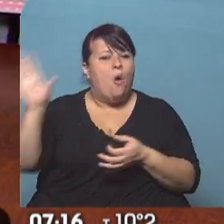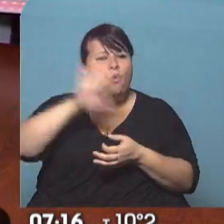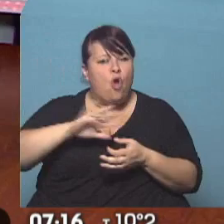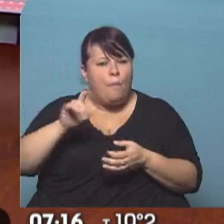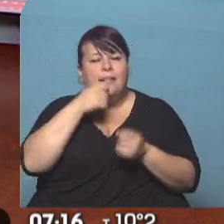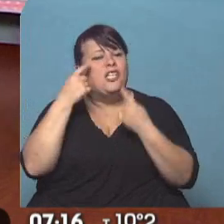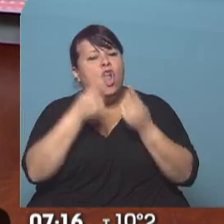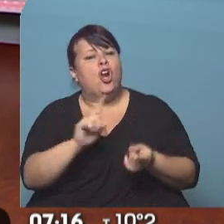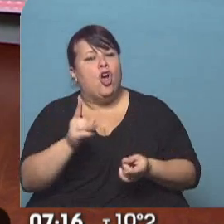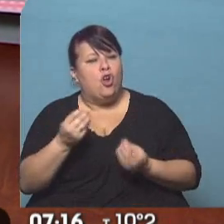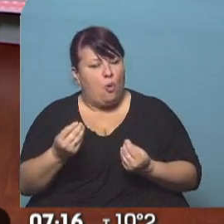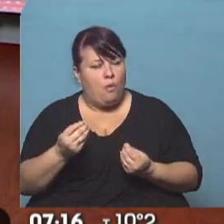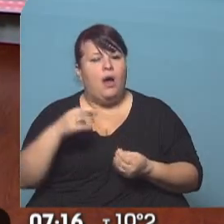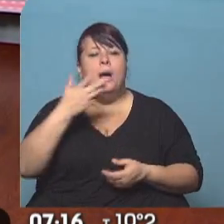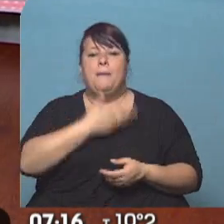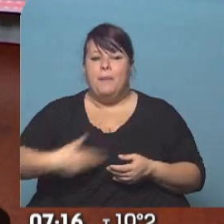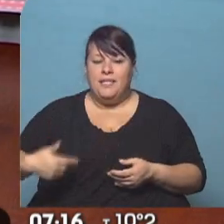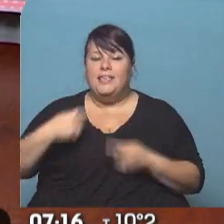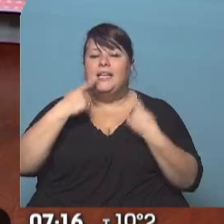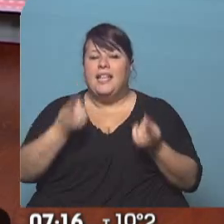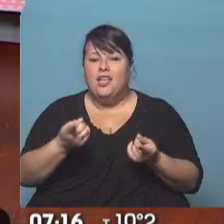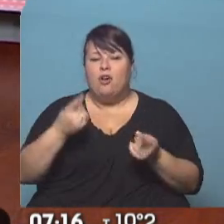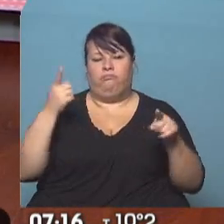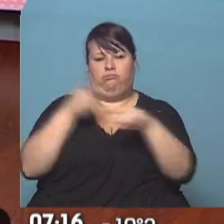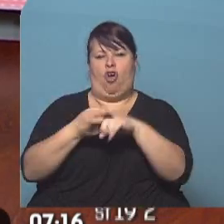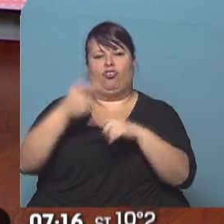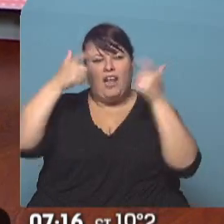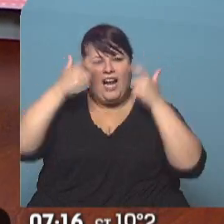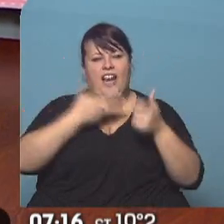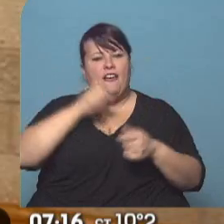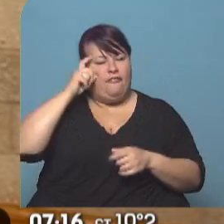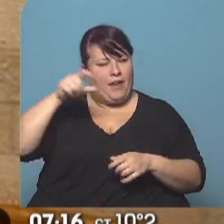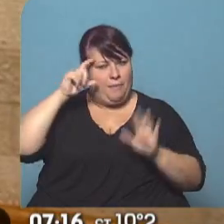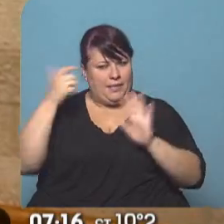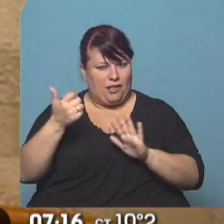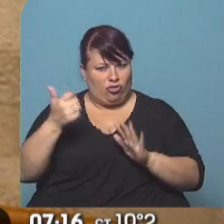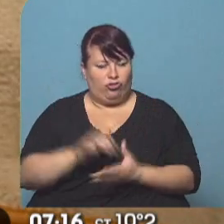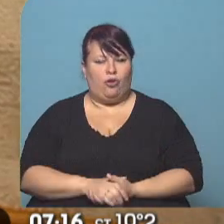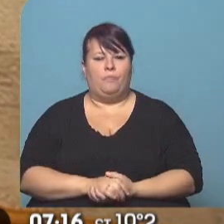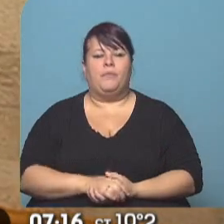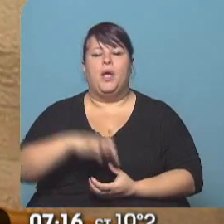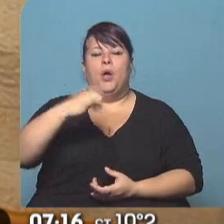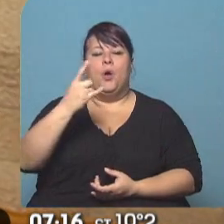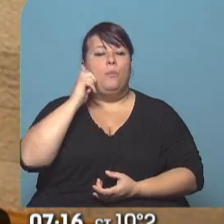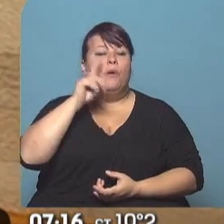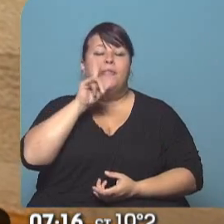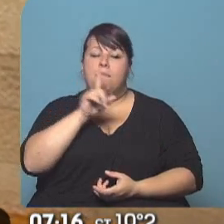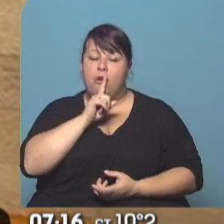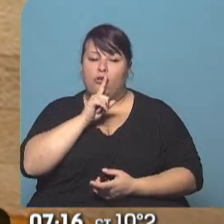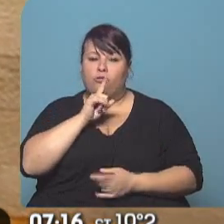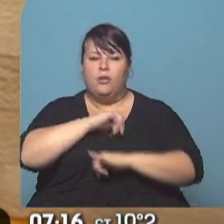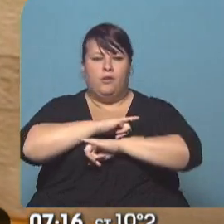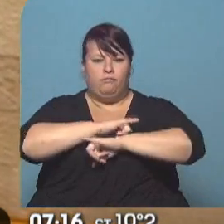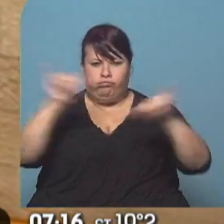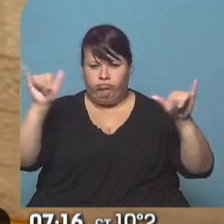la reconoce? Habló Puigdemont, Carles Puigdemont, y se enfrentó al rey Felipe VI. Carles Puigdemont emitió un